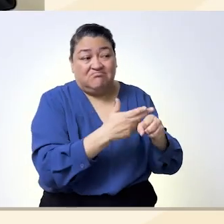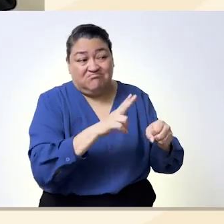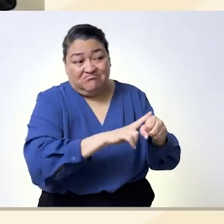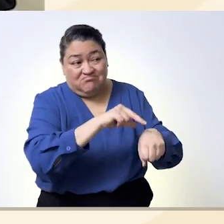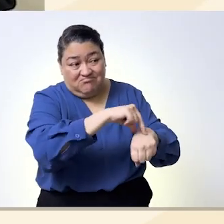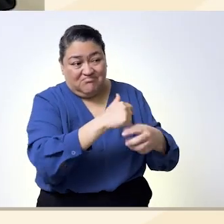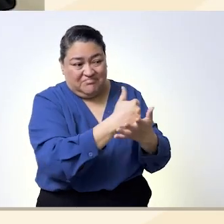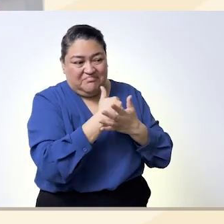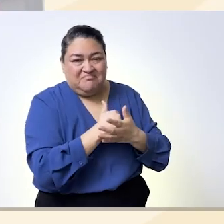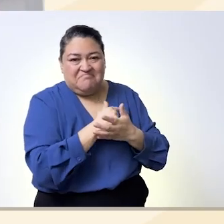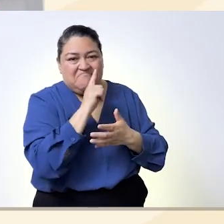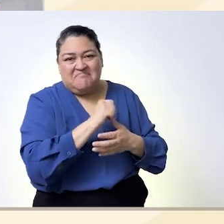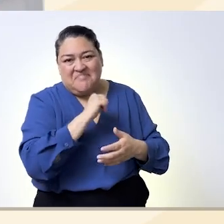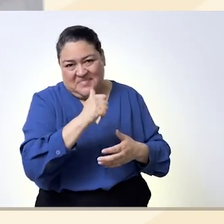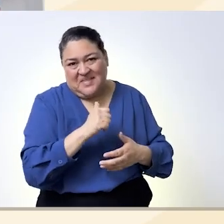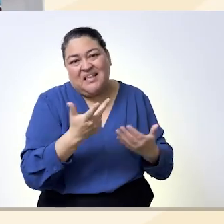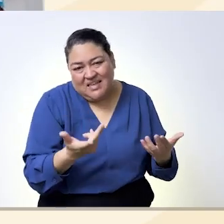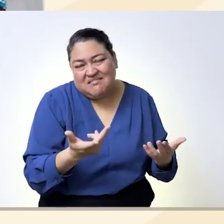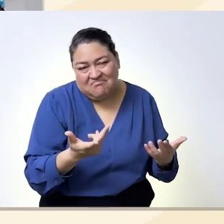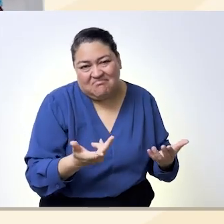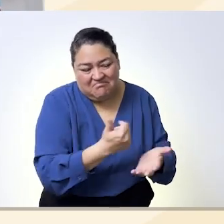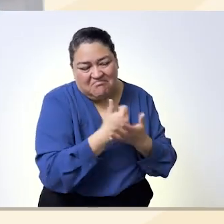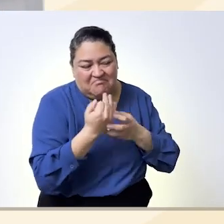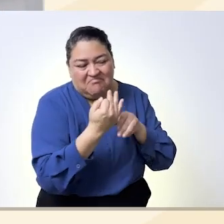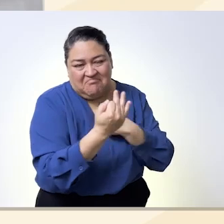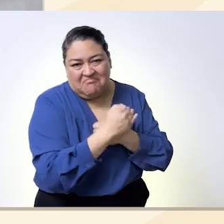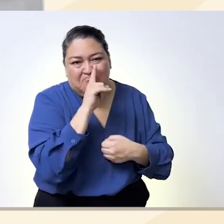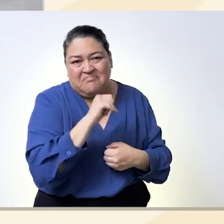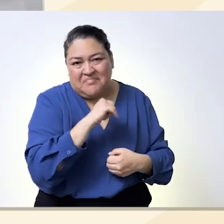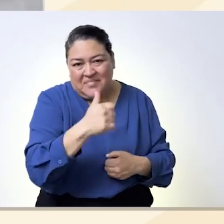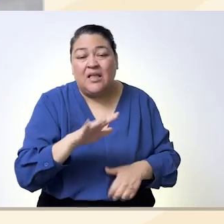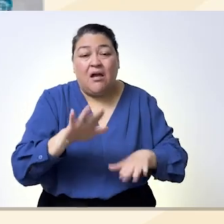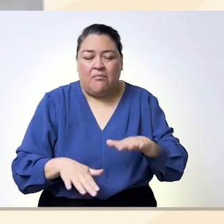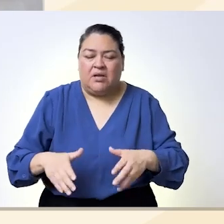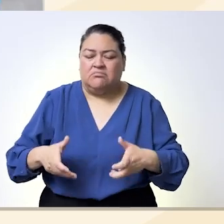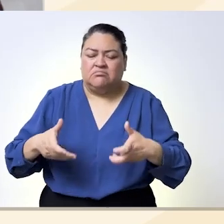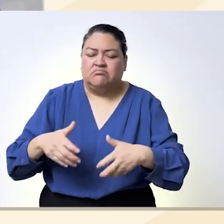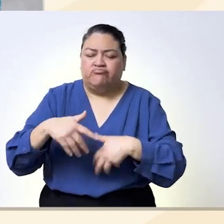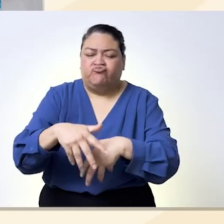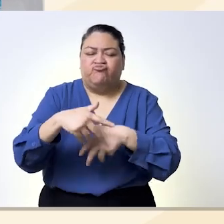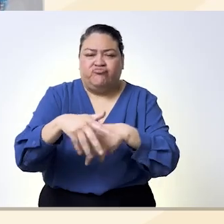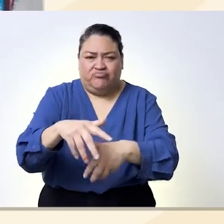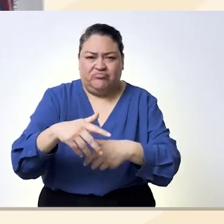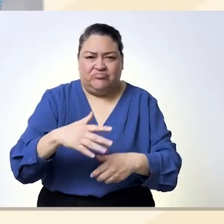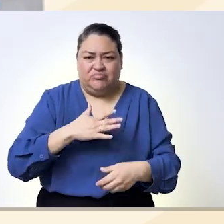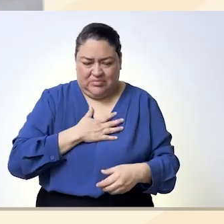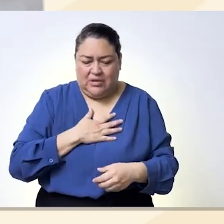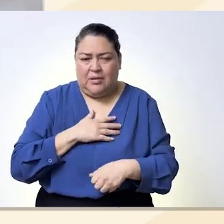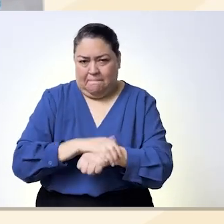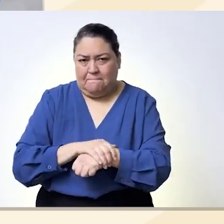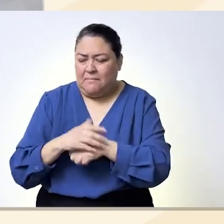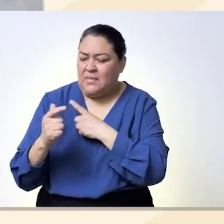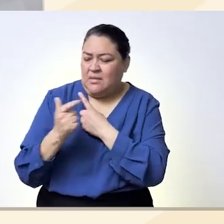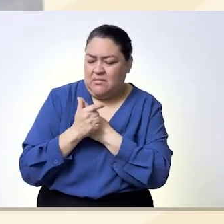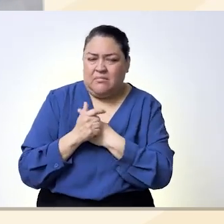los gritos que muchas veces nos escuchamos, a veces nos cuidan más nuestras amigas, nuestros amigos, nuestras amigas, que otras estructuras,